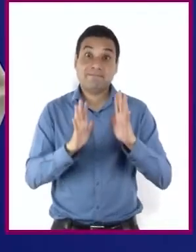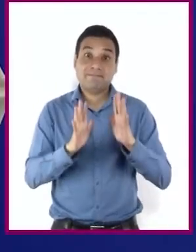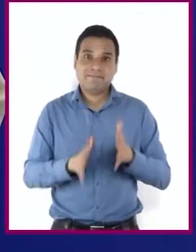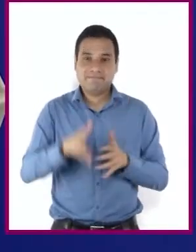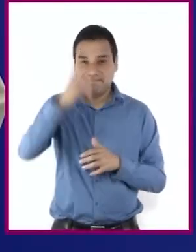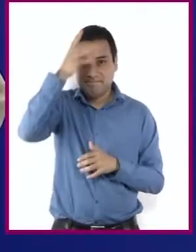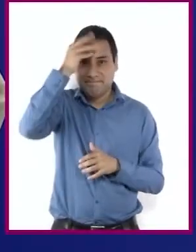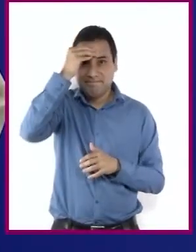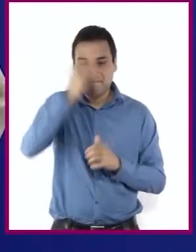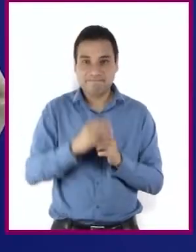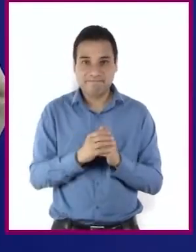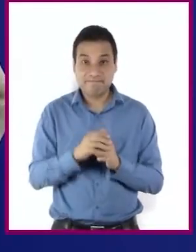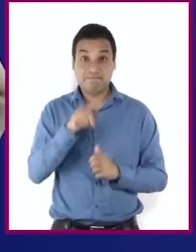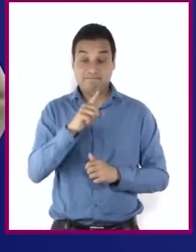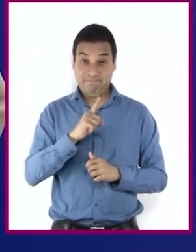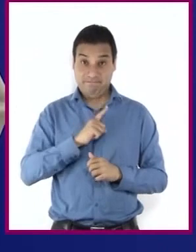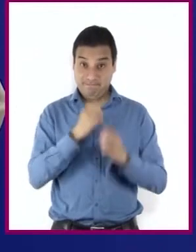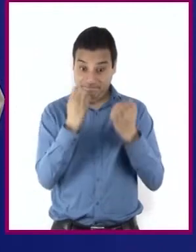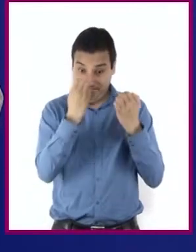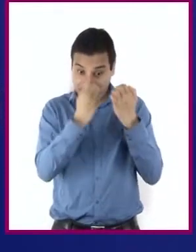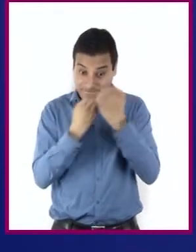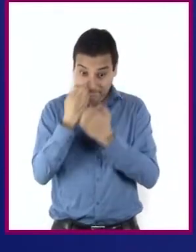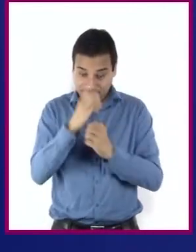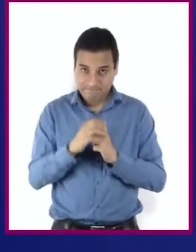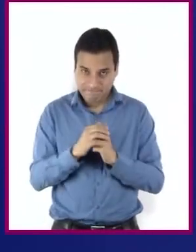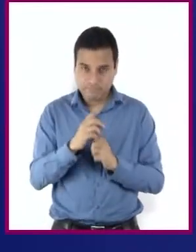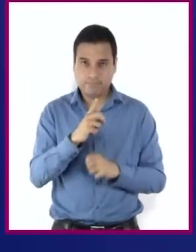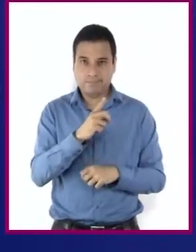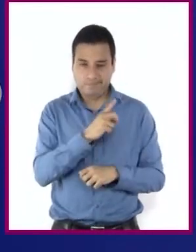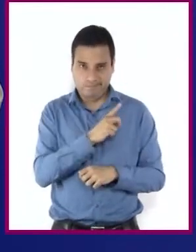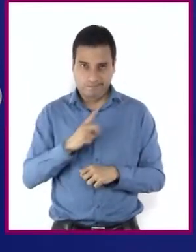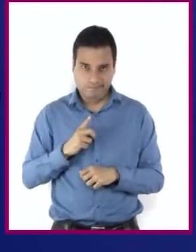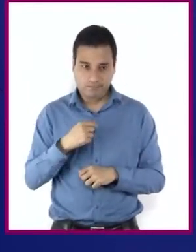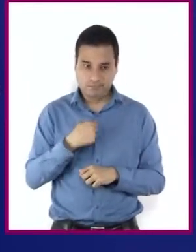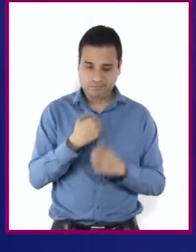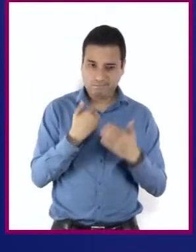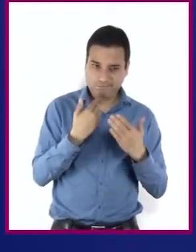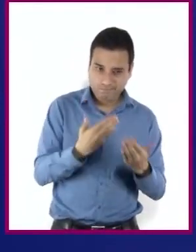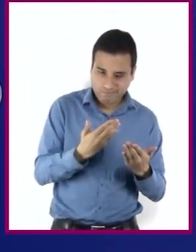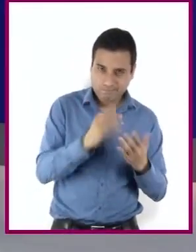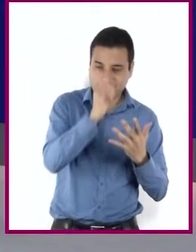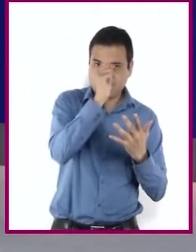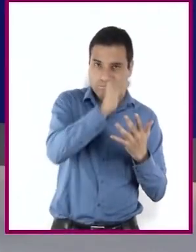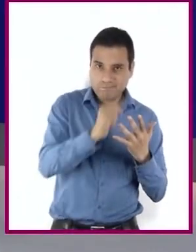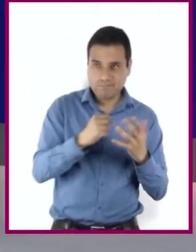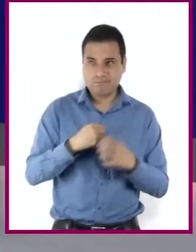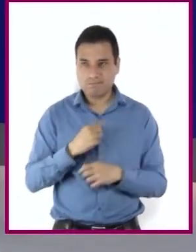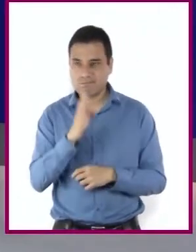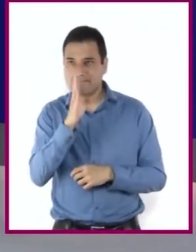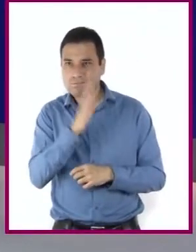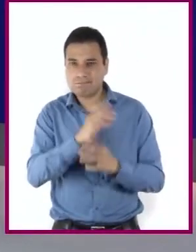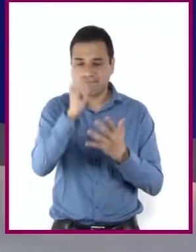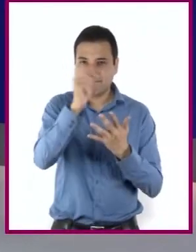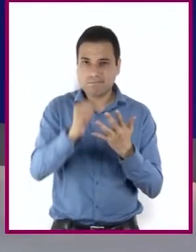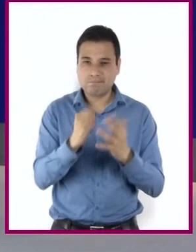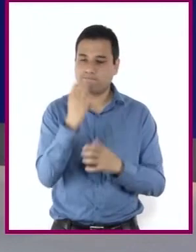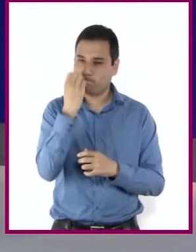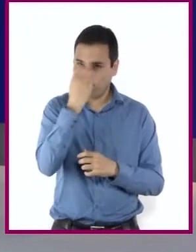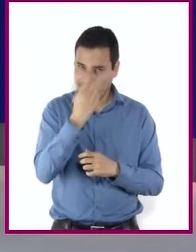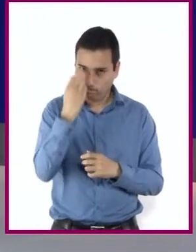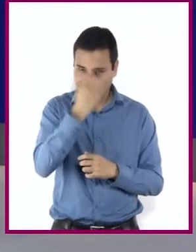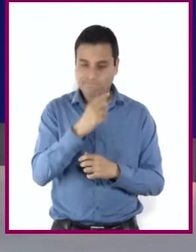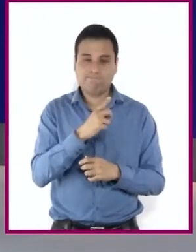que la autoevaluación implica una visión crítica de nuestro actuar o hacer, reconociendo nuestras fortalezas y áreas